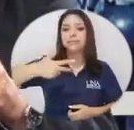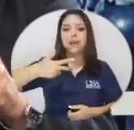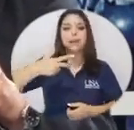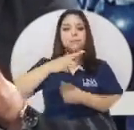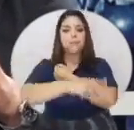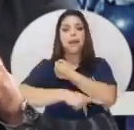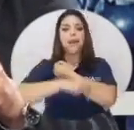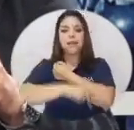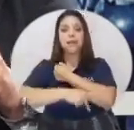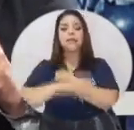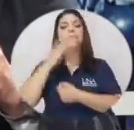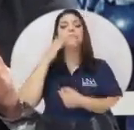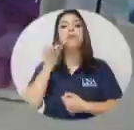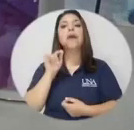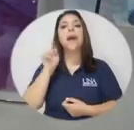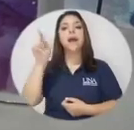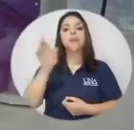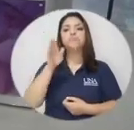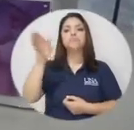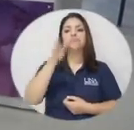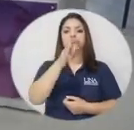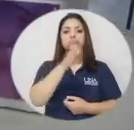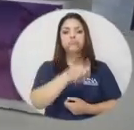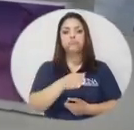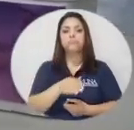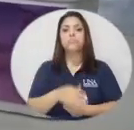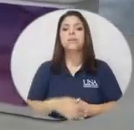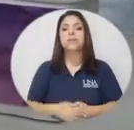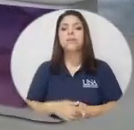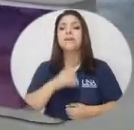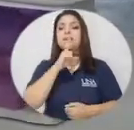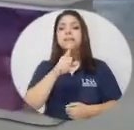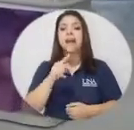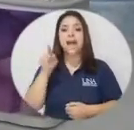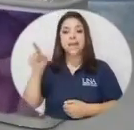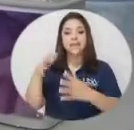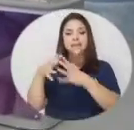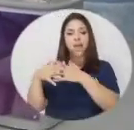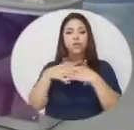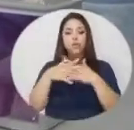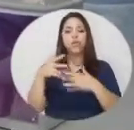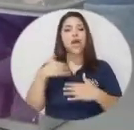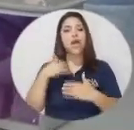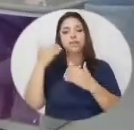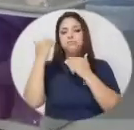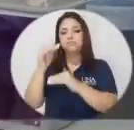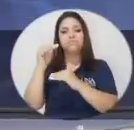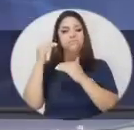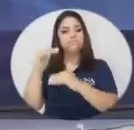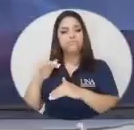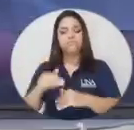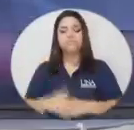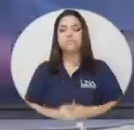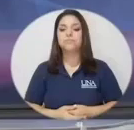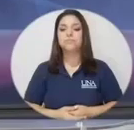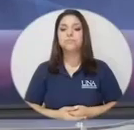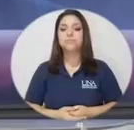terceros países, porque también para este sector tan preparado hay restricción por primera vez en la historia de los Estados